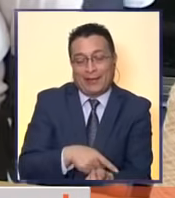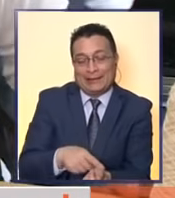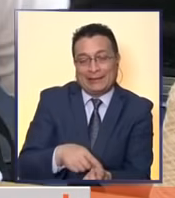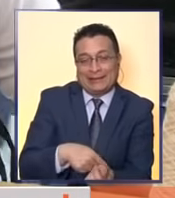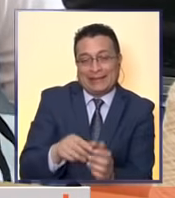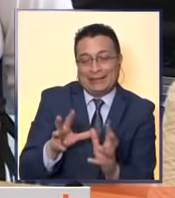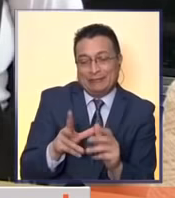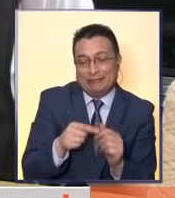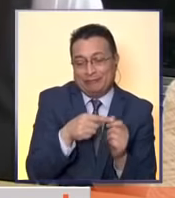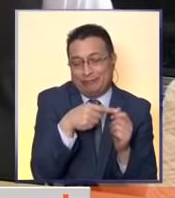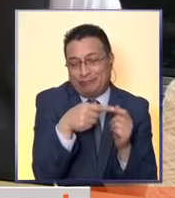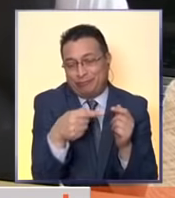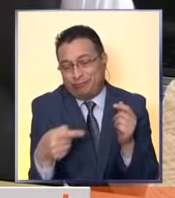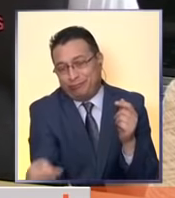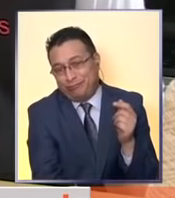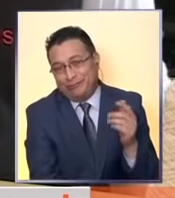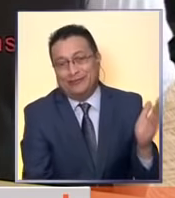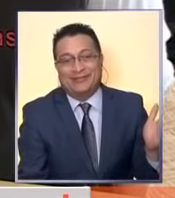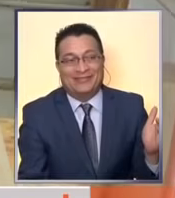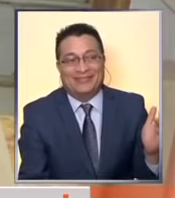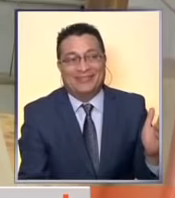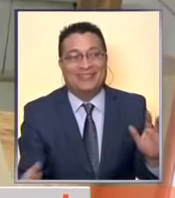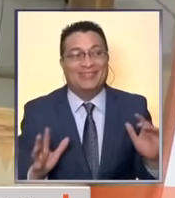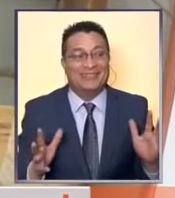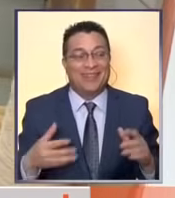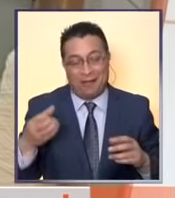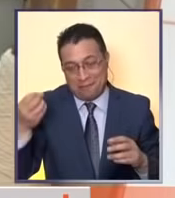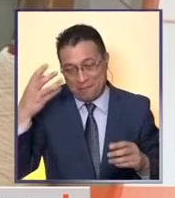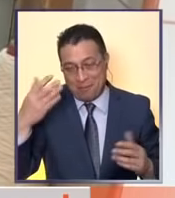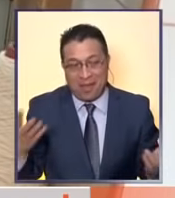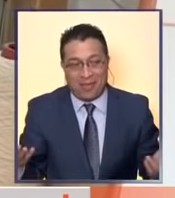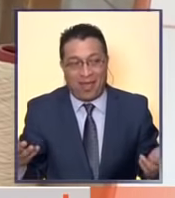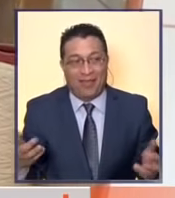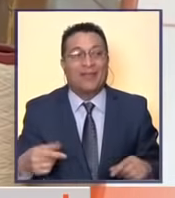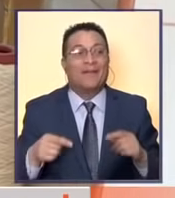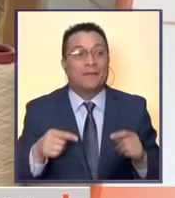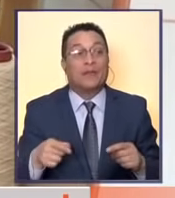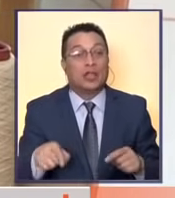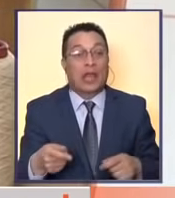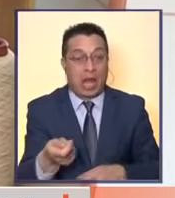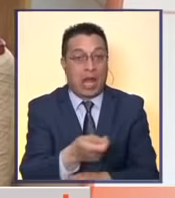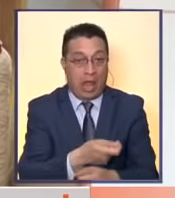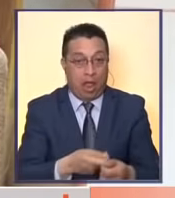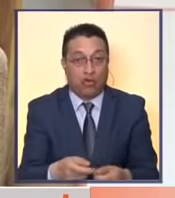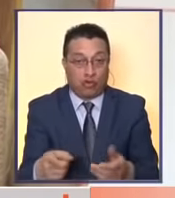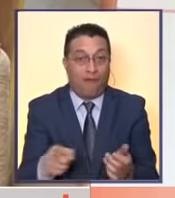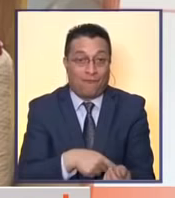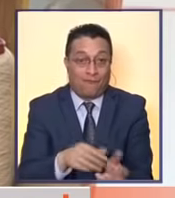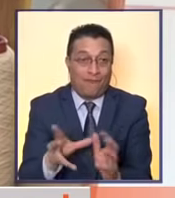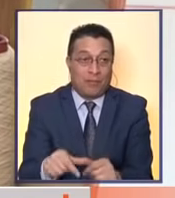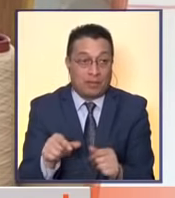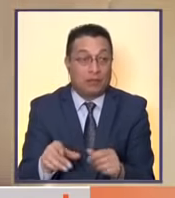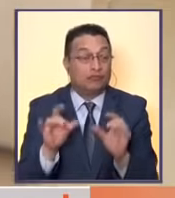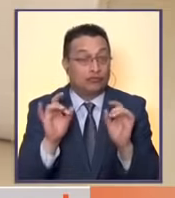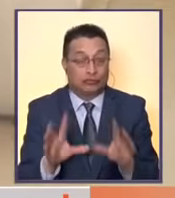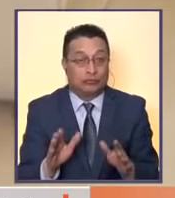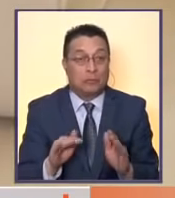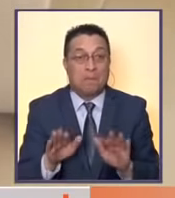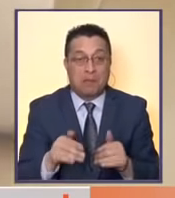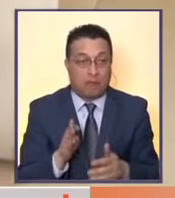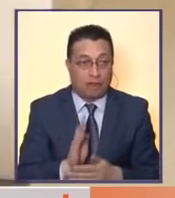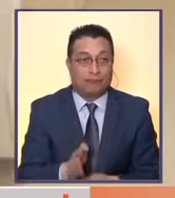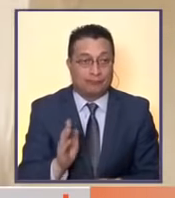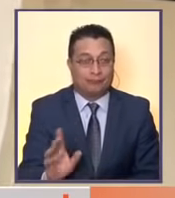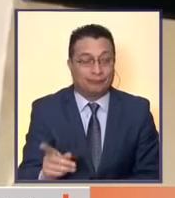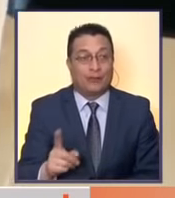¿Me ha costado que aprendan? No, para nada. Porque este sí que es un negocio familiar y así planean seguirlo siendo. No